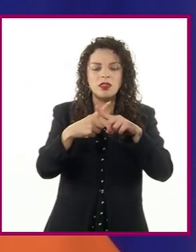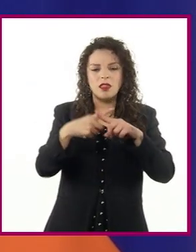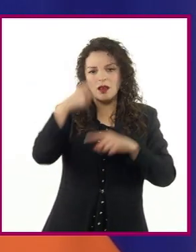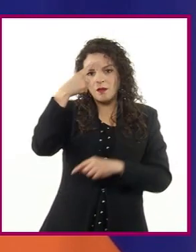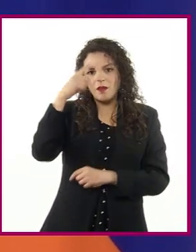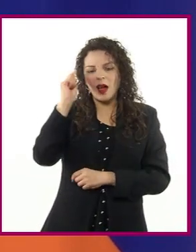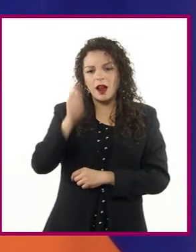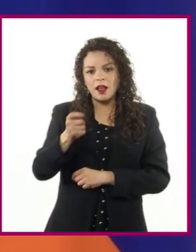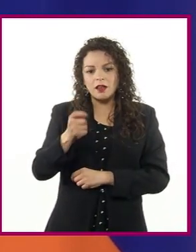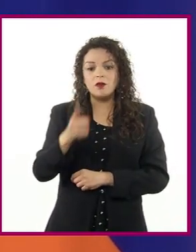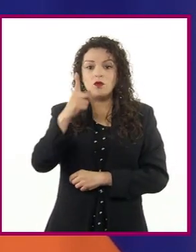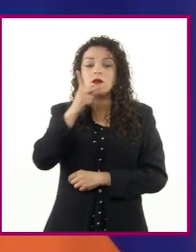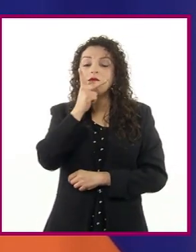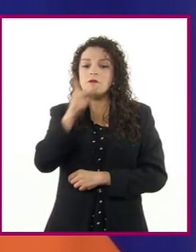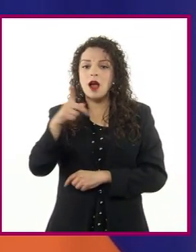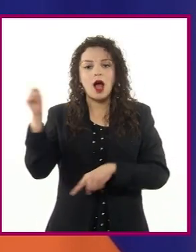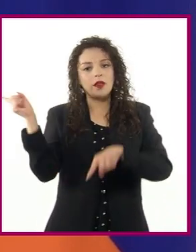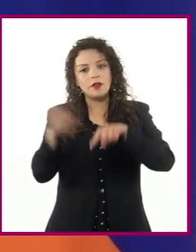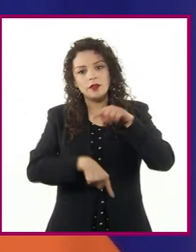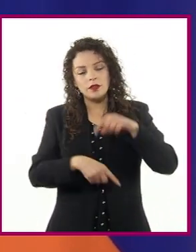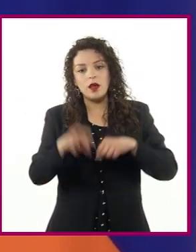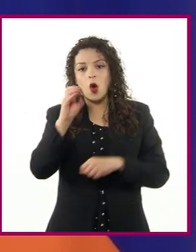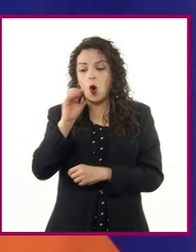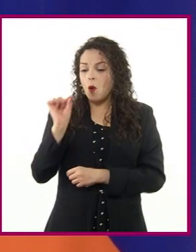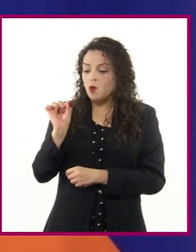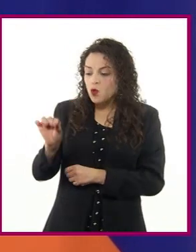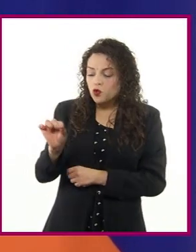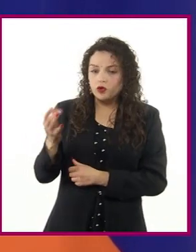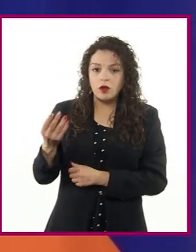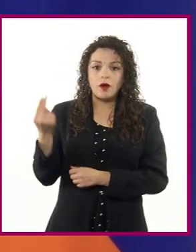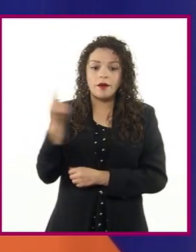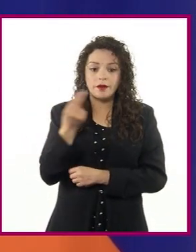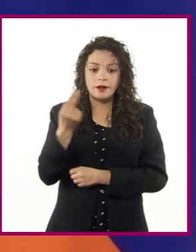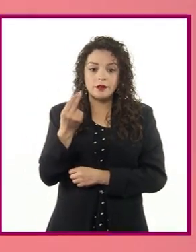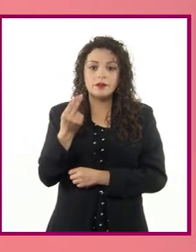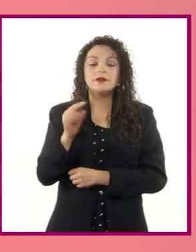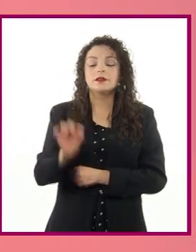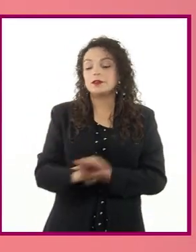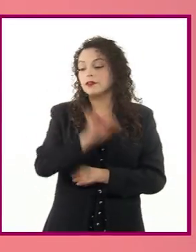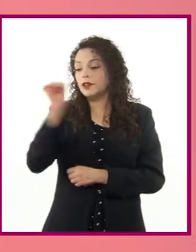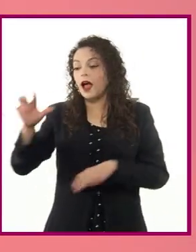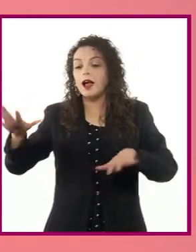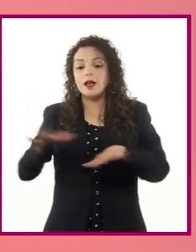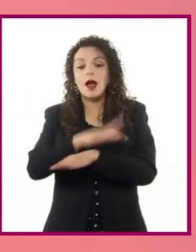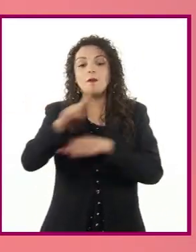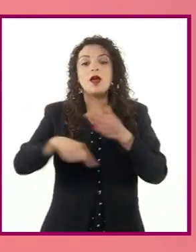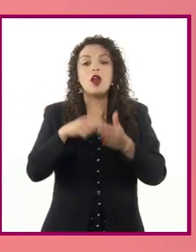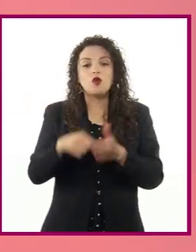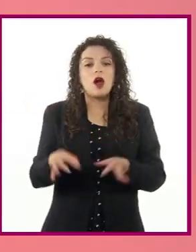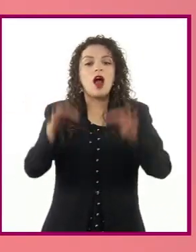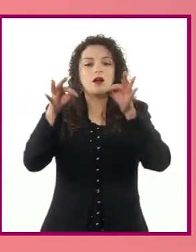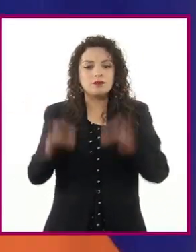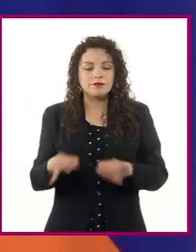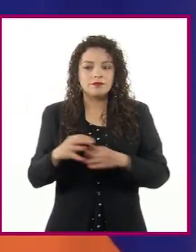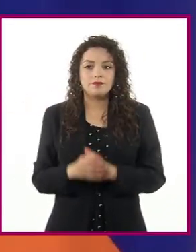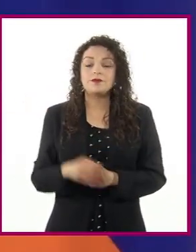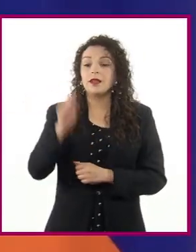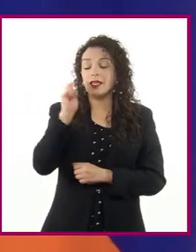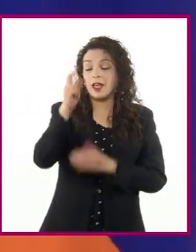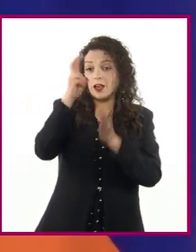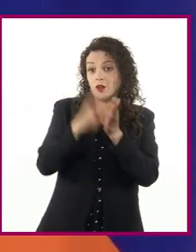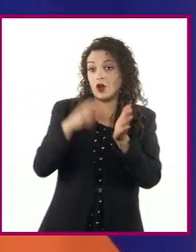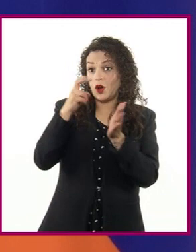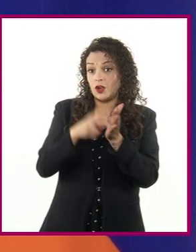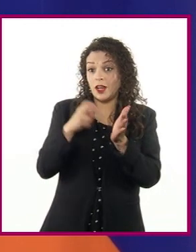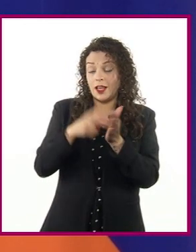que se elimina una palabra o signo de puntuación y ponerlo en el lugar correcto. Cuando hablamos de corregir las